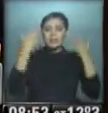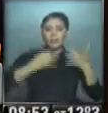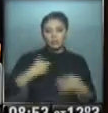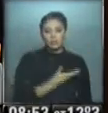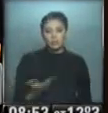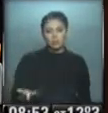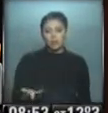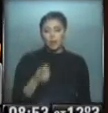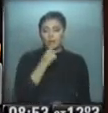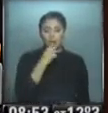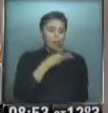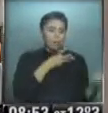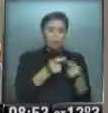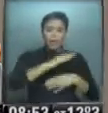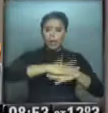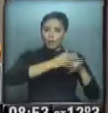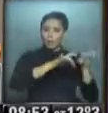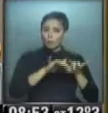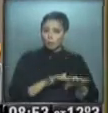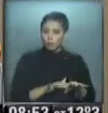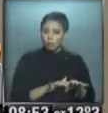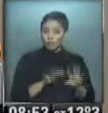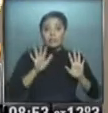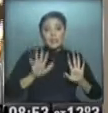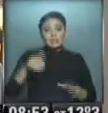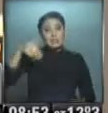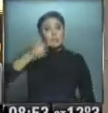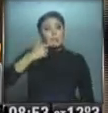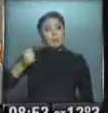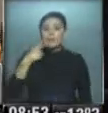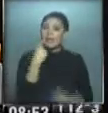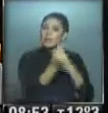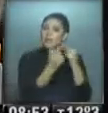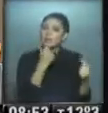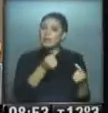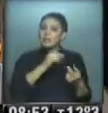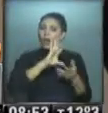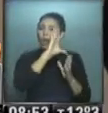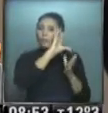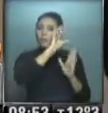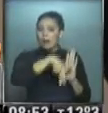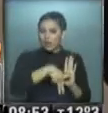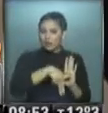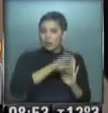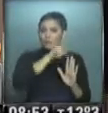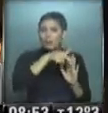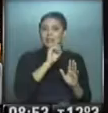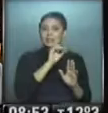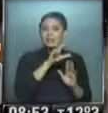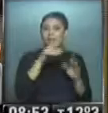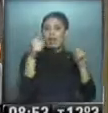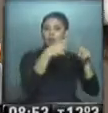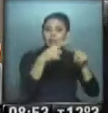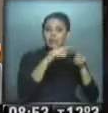social como es la compra de computadoras de esta forma más a cuestionó el modelo y el plan conectar.igualdad